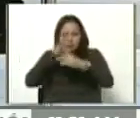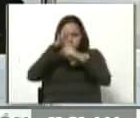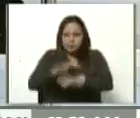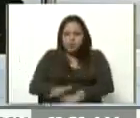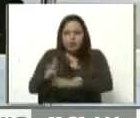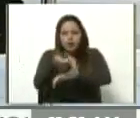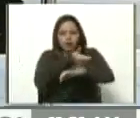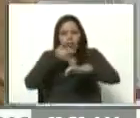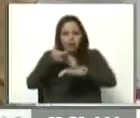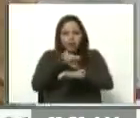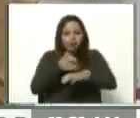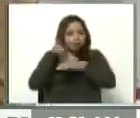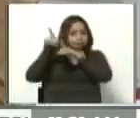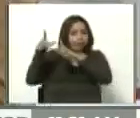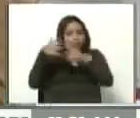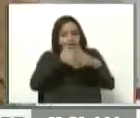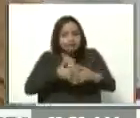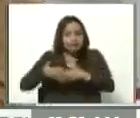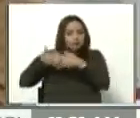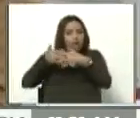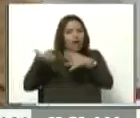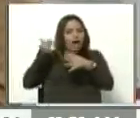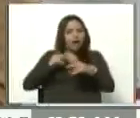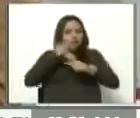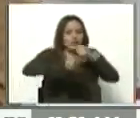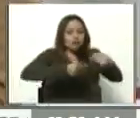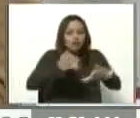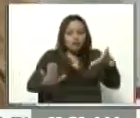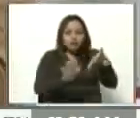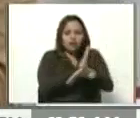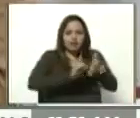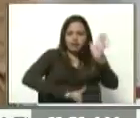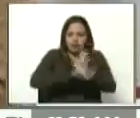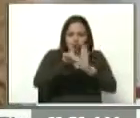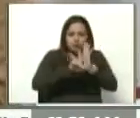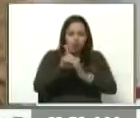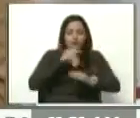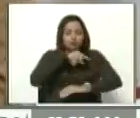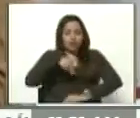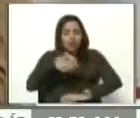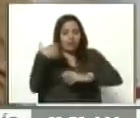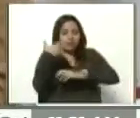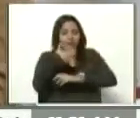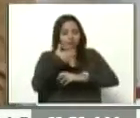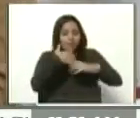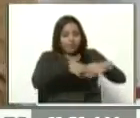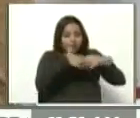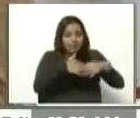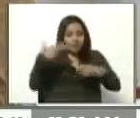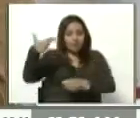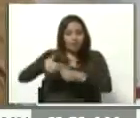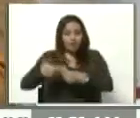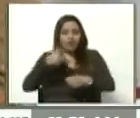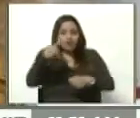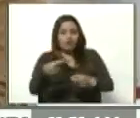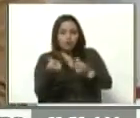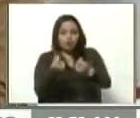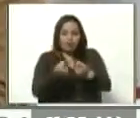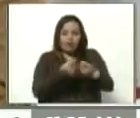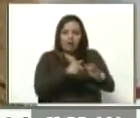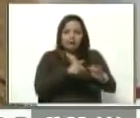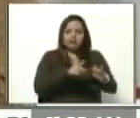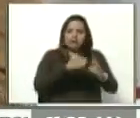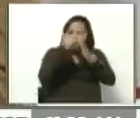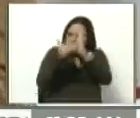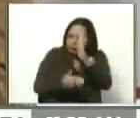gobierno imperialista de los Estados Unidos, que afectó el desenvolvimiento de nuestra industria petrolera, al ser una economía rentista